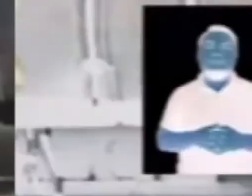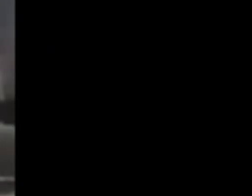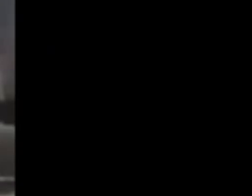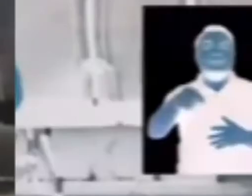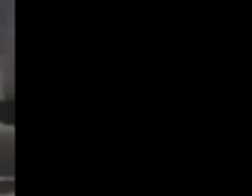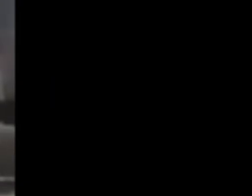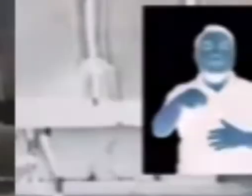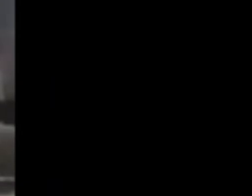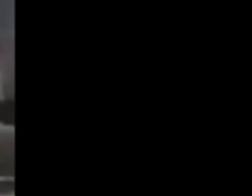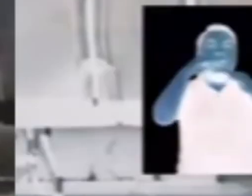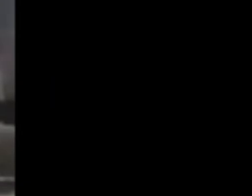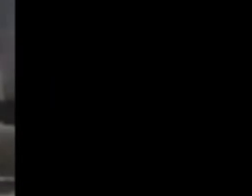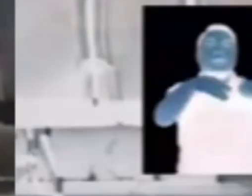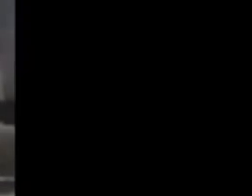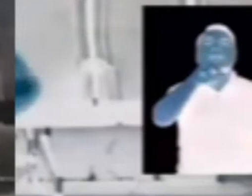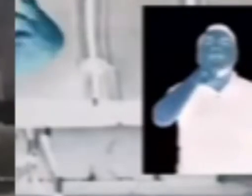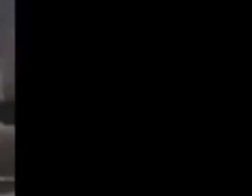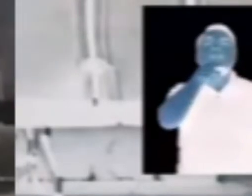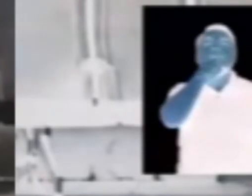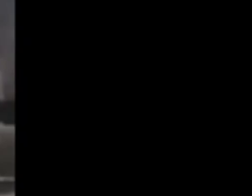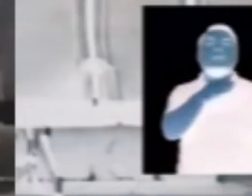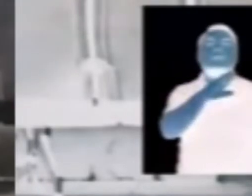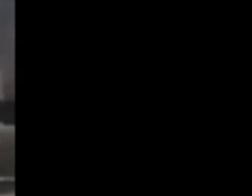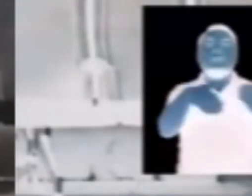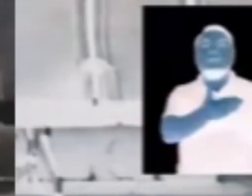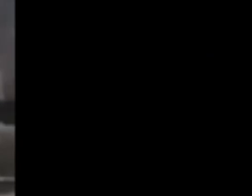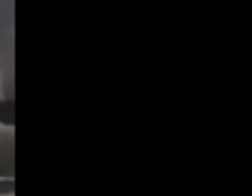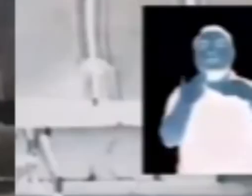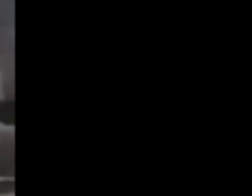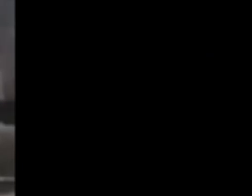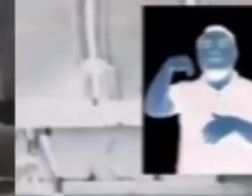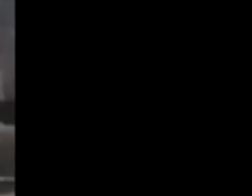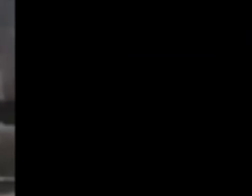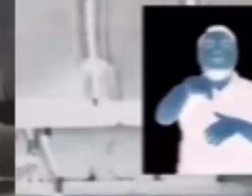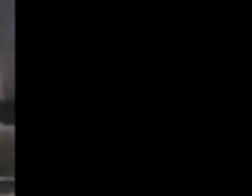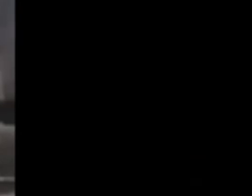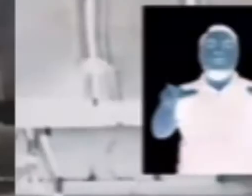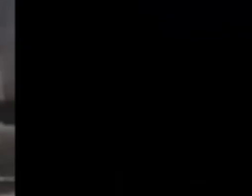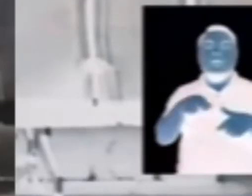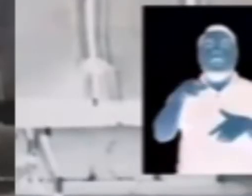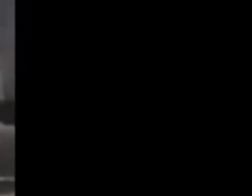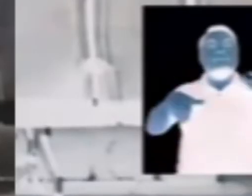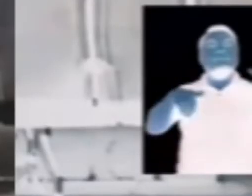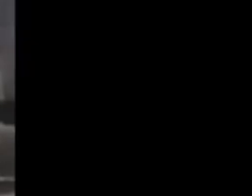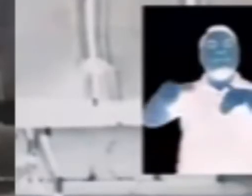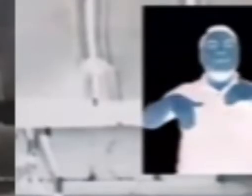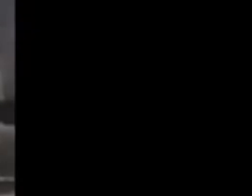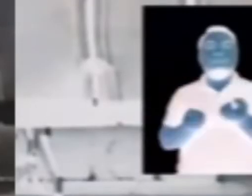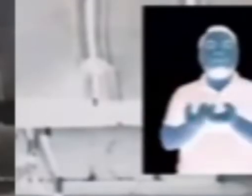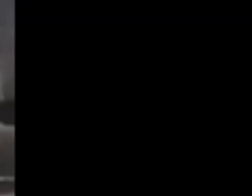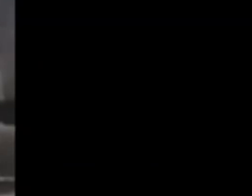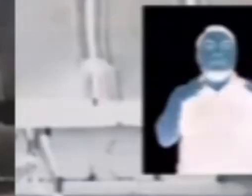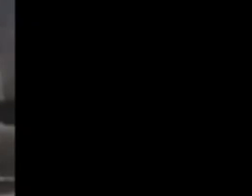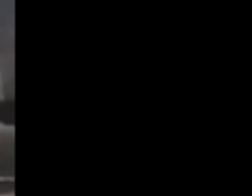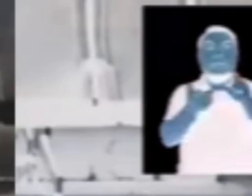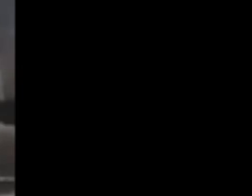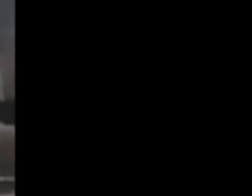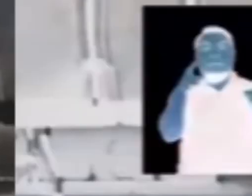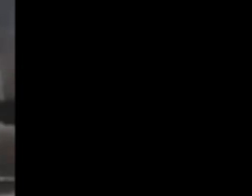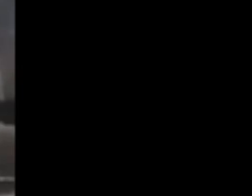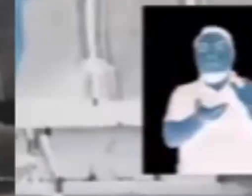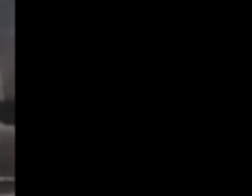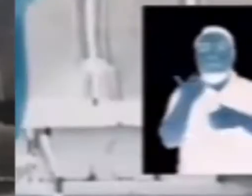Este es un llamado a la pasajera Jeremis. Su voz a la costa norte, tierra de manglares, playas y algarrobos, está por salir.